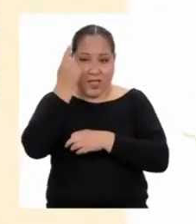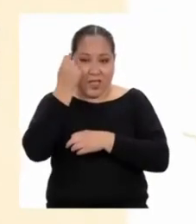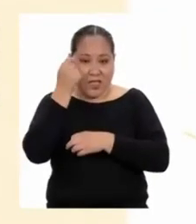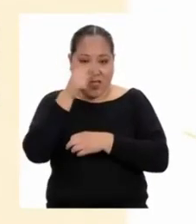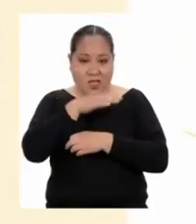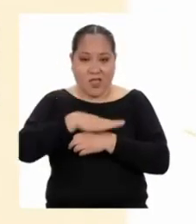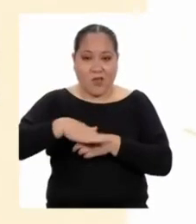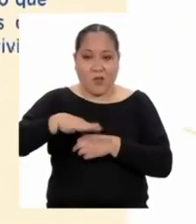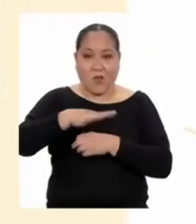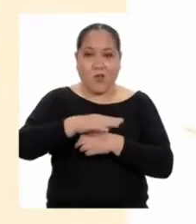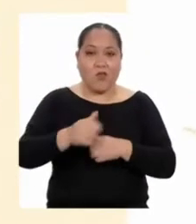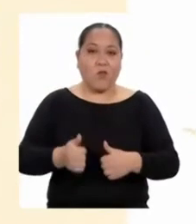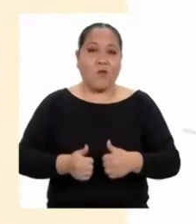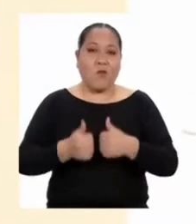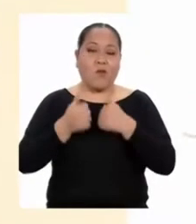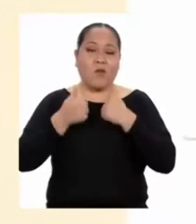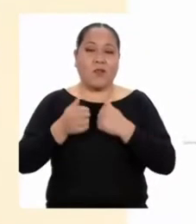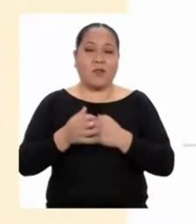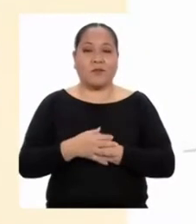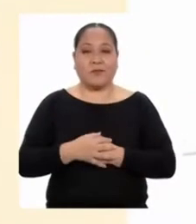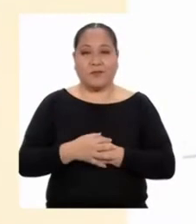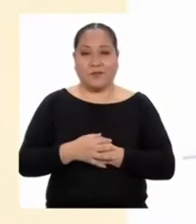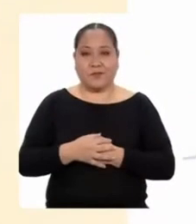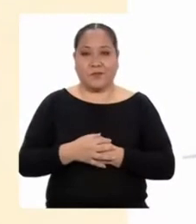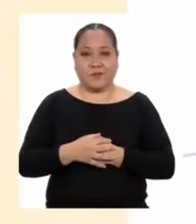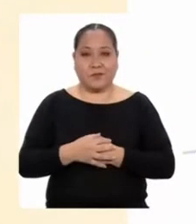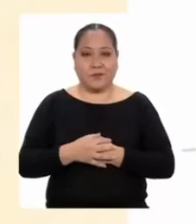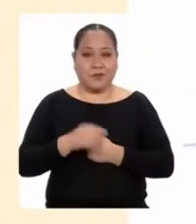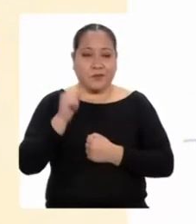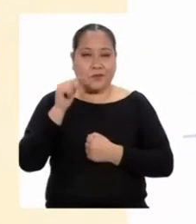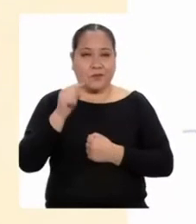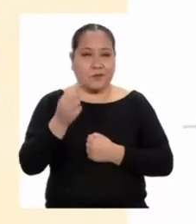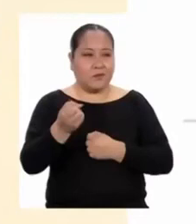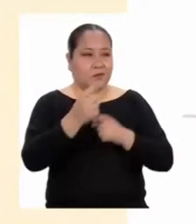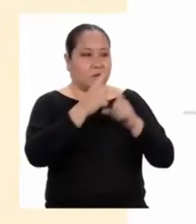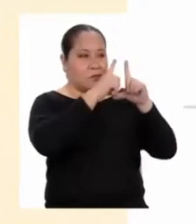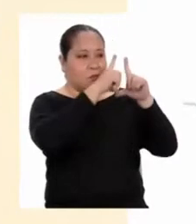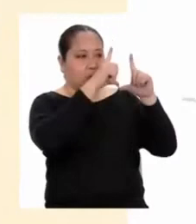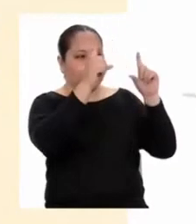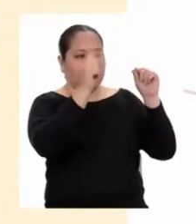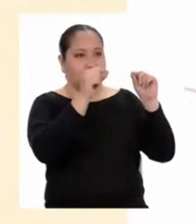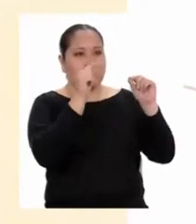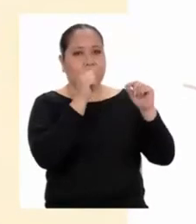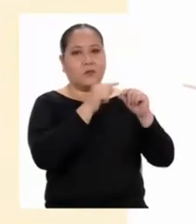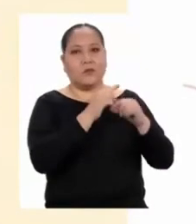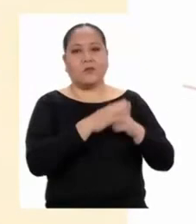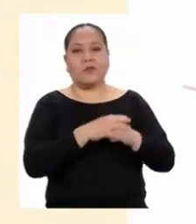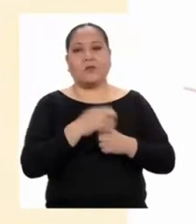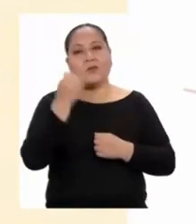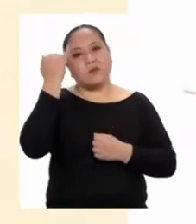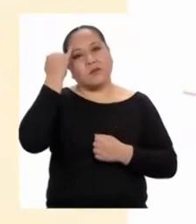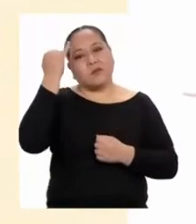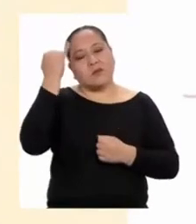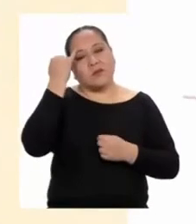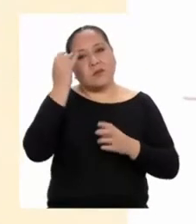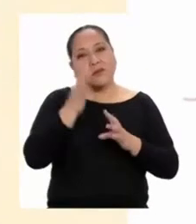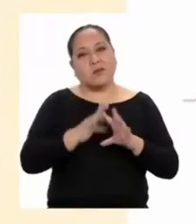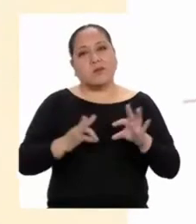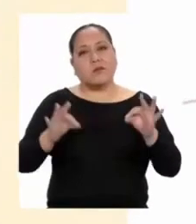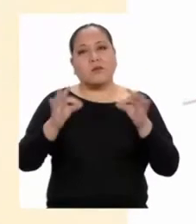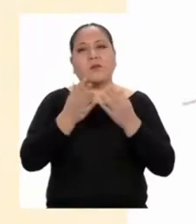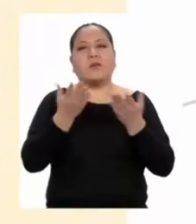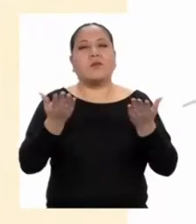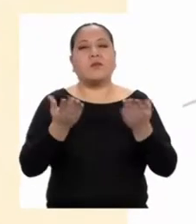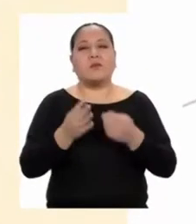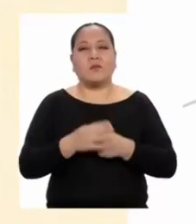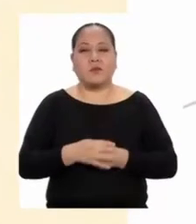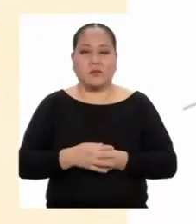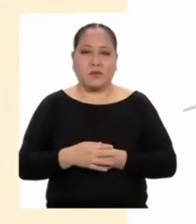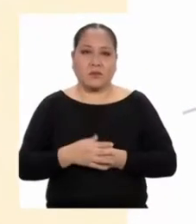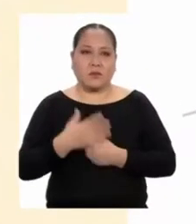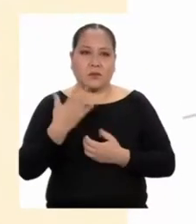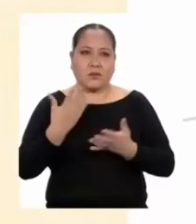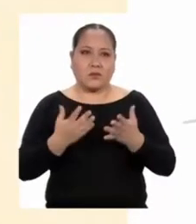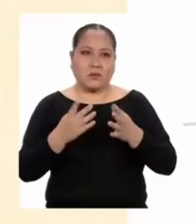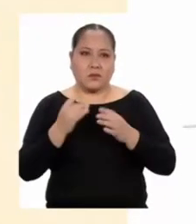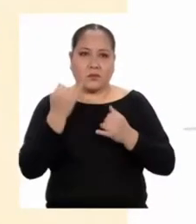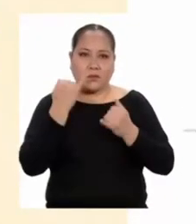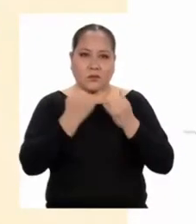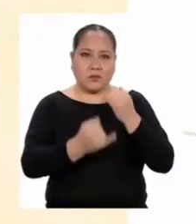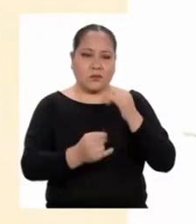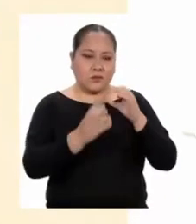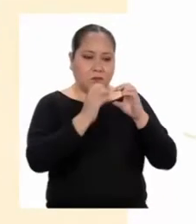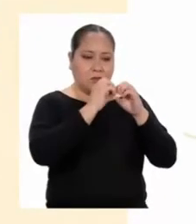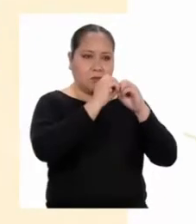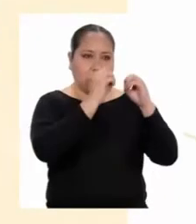vida. Dime, Jonathan, en el primer párrafo, ¿dónde crees que se halle la idea principal? Puede estar en la última